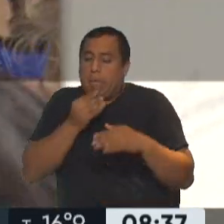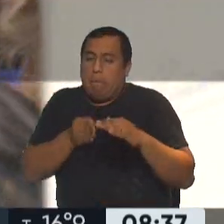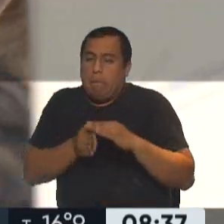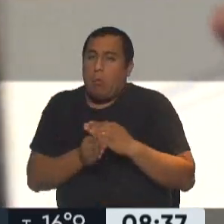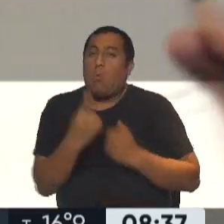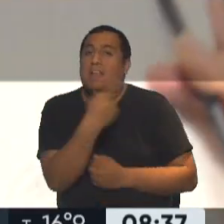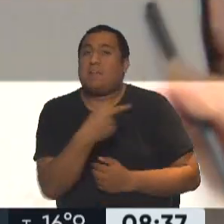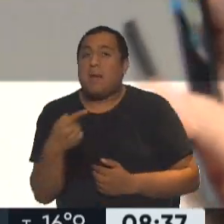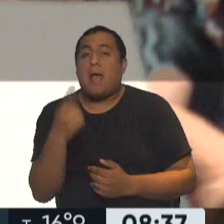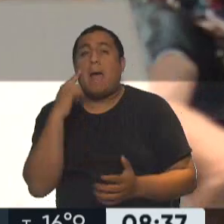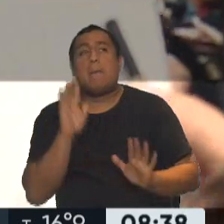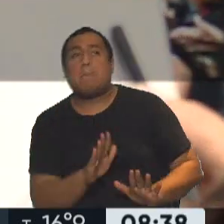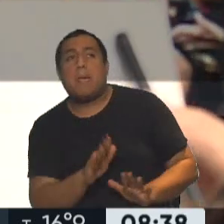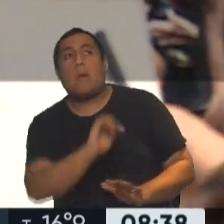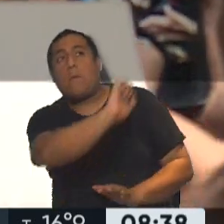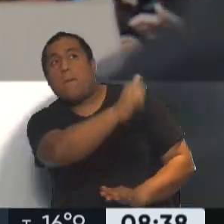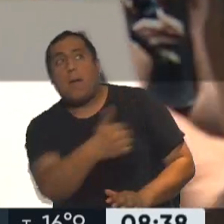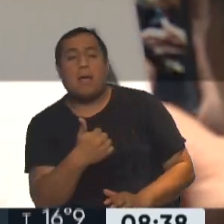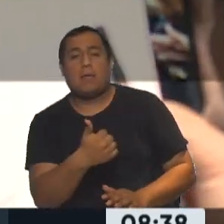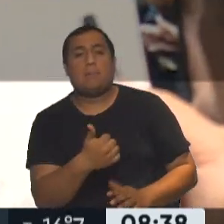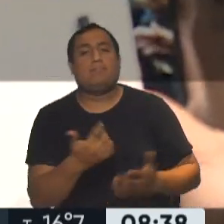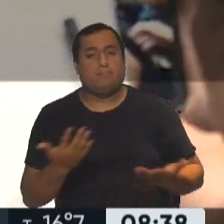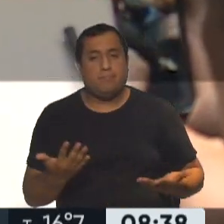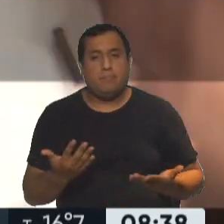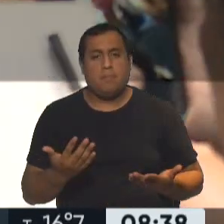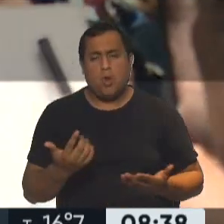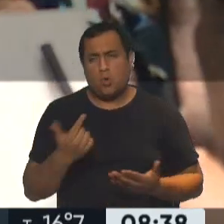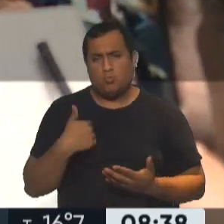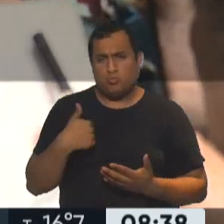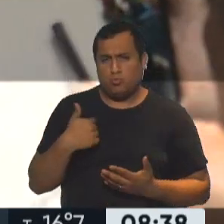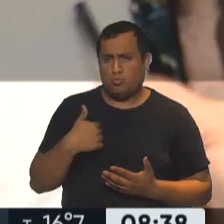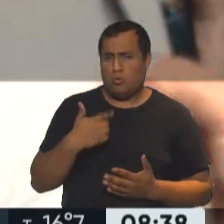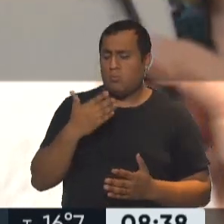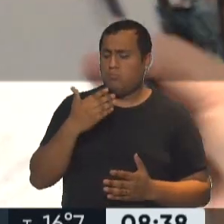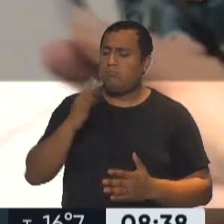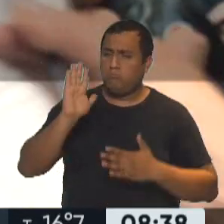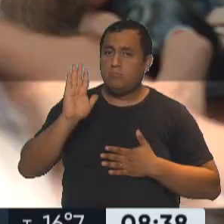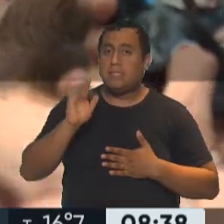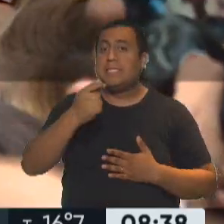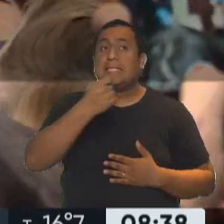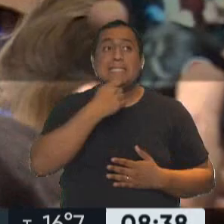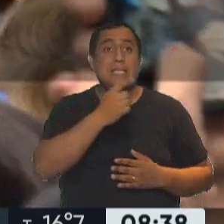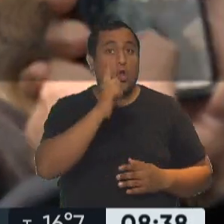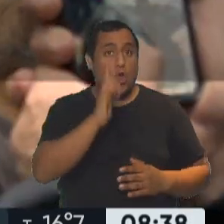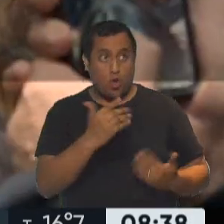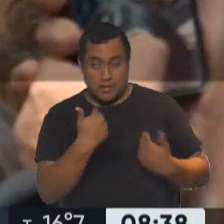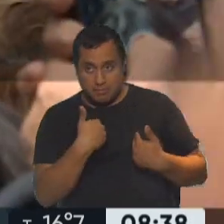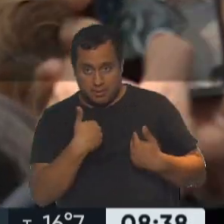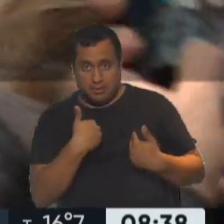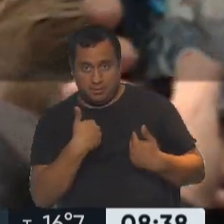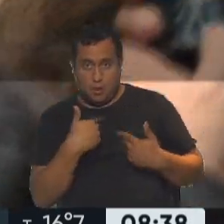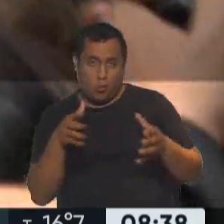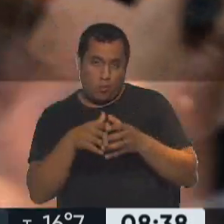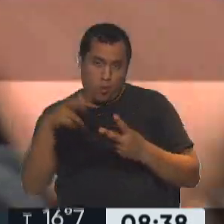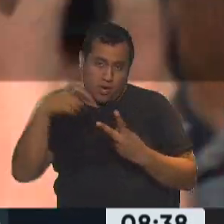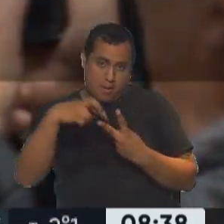baje. Pero yo te juro, o sea, si a mí no me conocieran los nenes de la